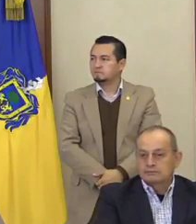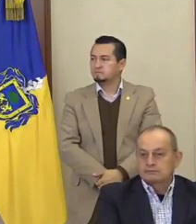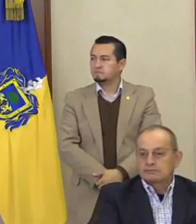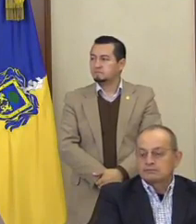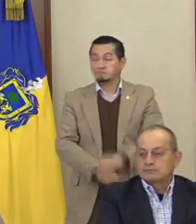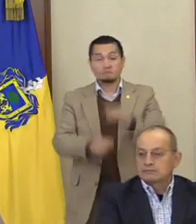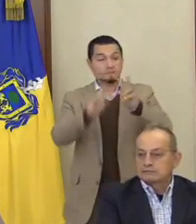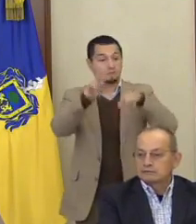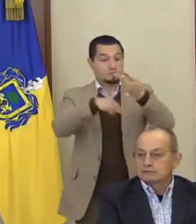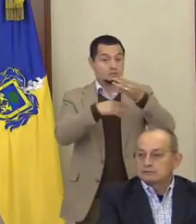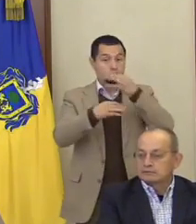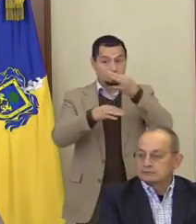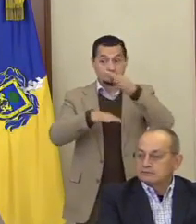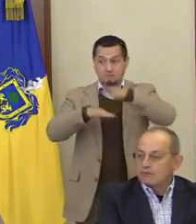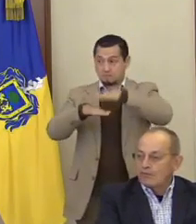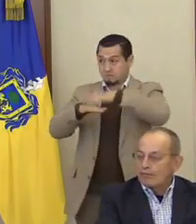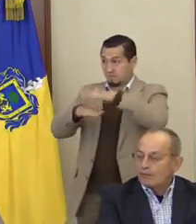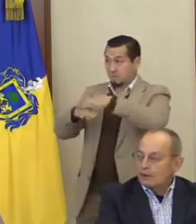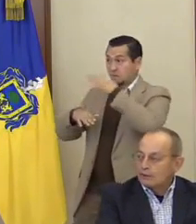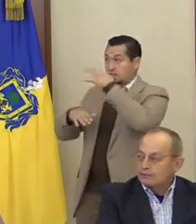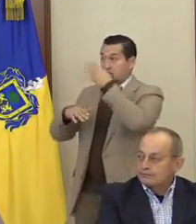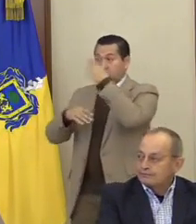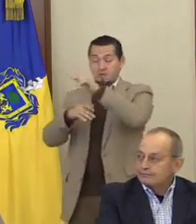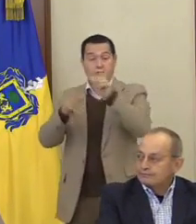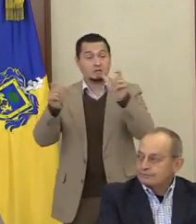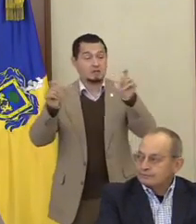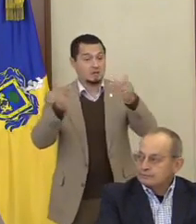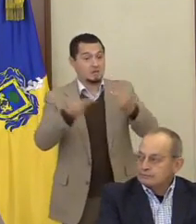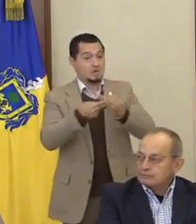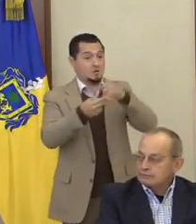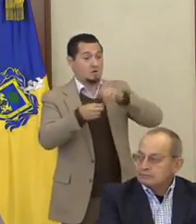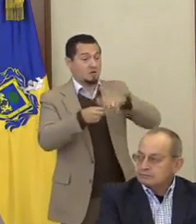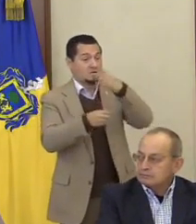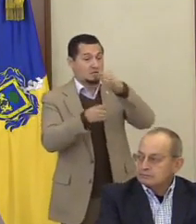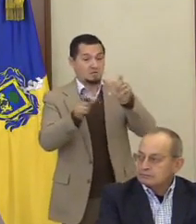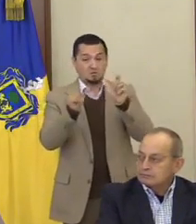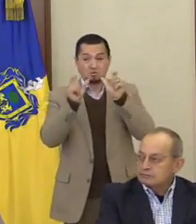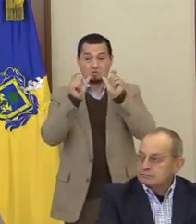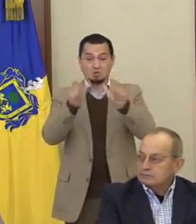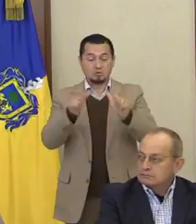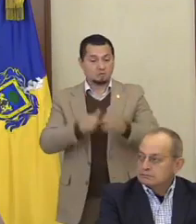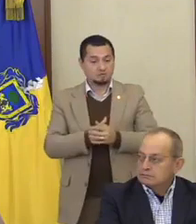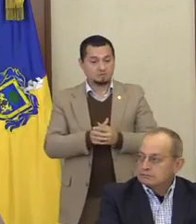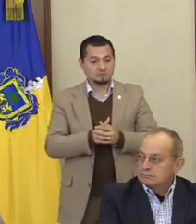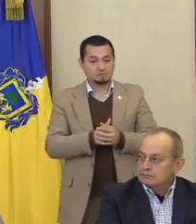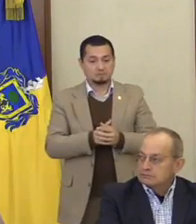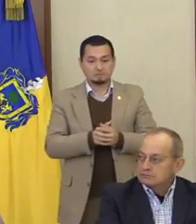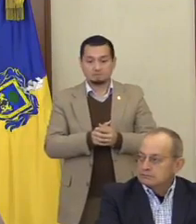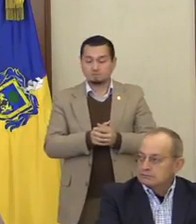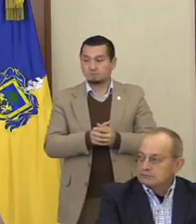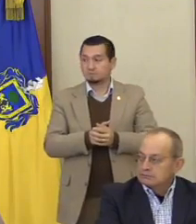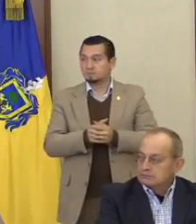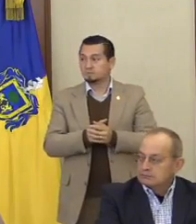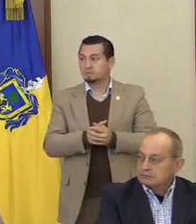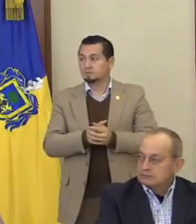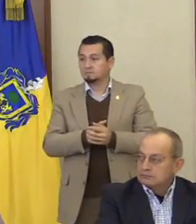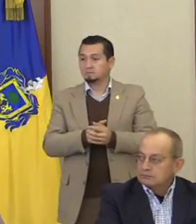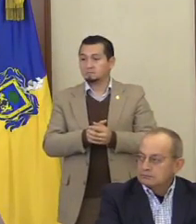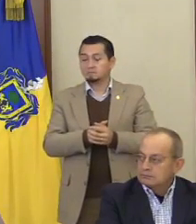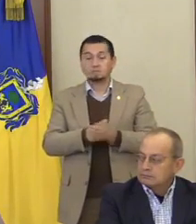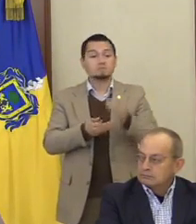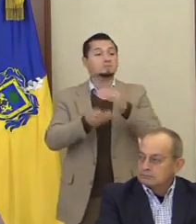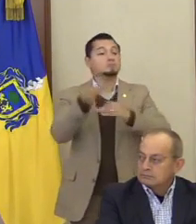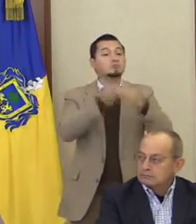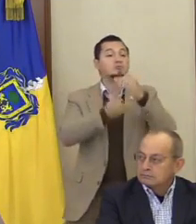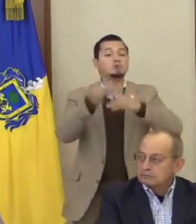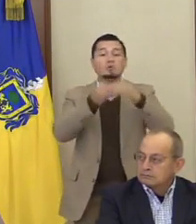Lo que vamos a hacer nosotros ahorita es notificar al sistema de seguridad, al Sistema Nacional de Seguridad, que todo